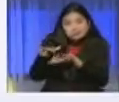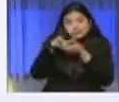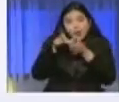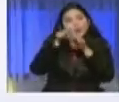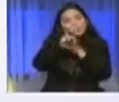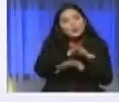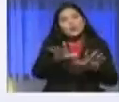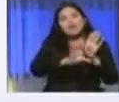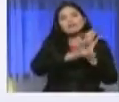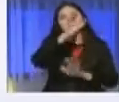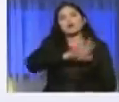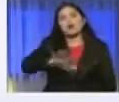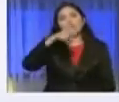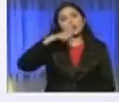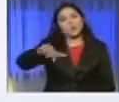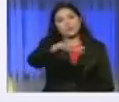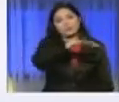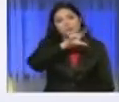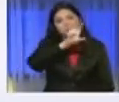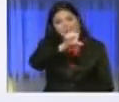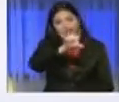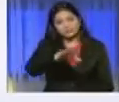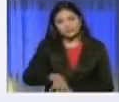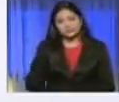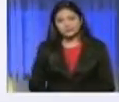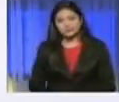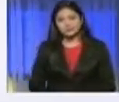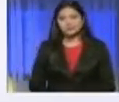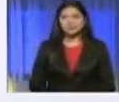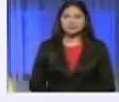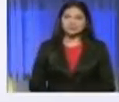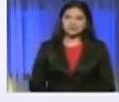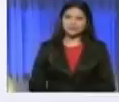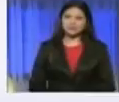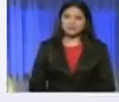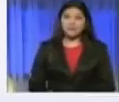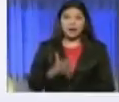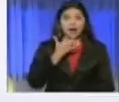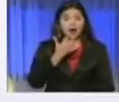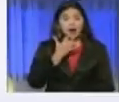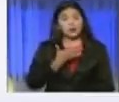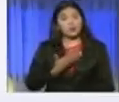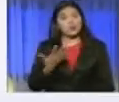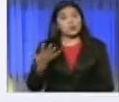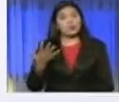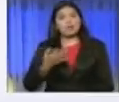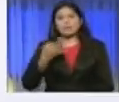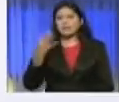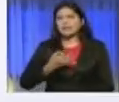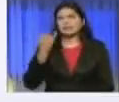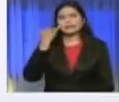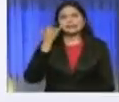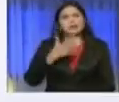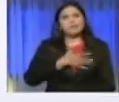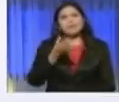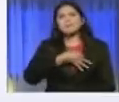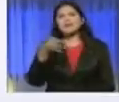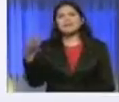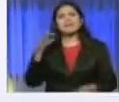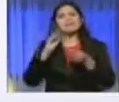desarrollo social del país, socioeconómico del país. Es una cosa, bueno, diseñada de manera